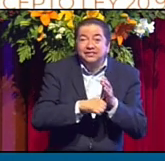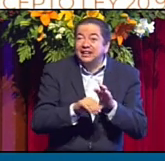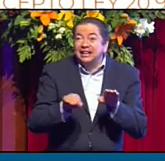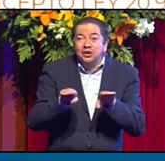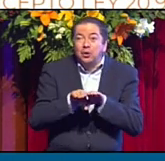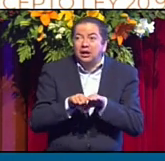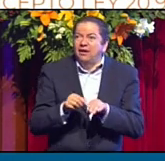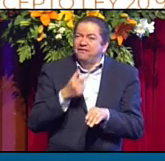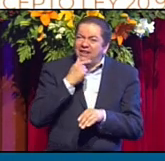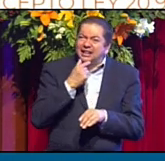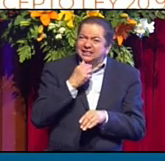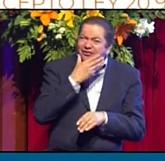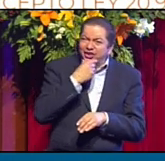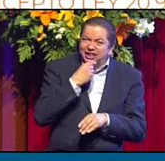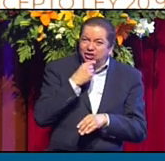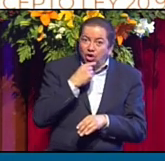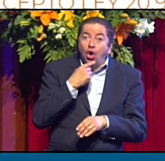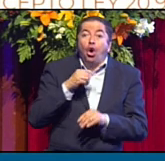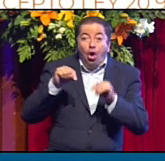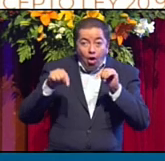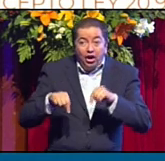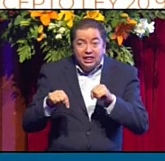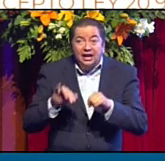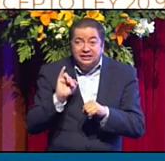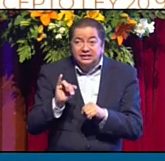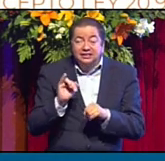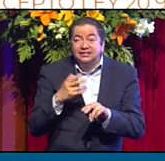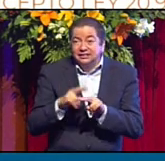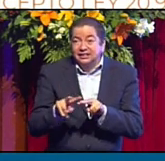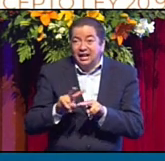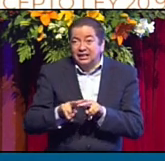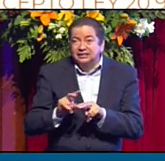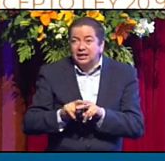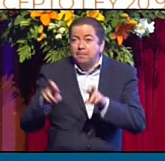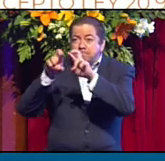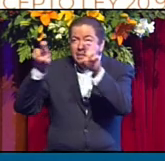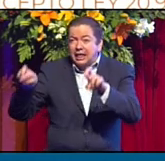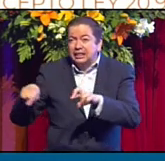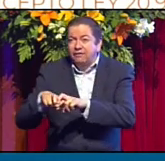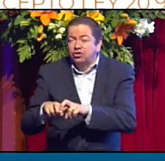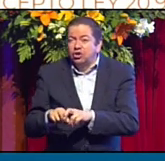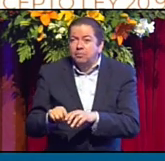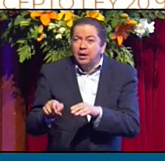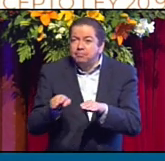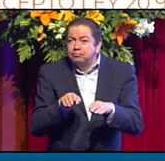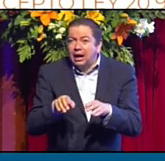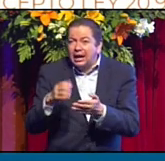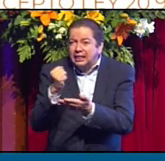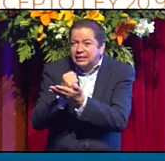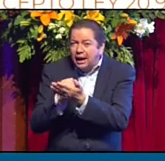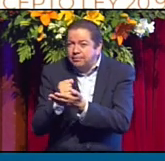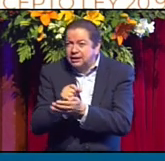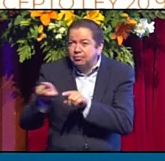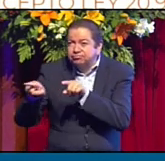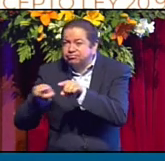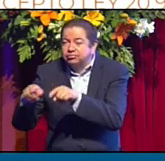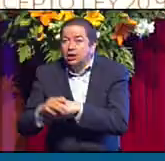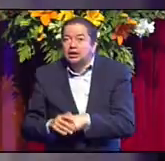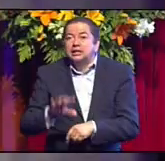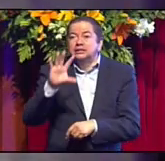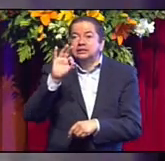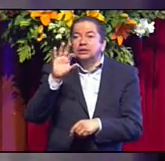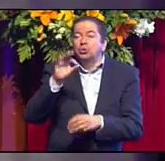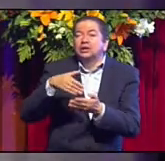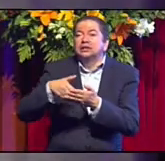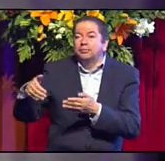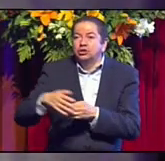así, pues. No era así. Hoy día se está haciendo. También una plataforma para hacerle el seguimiento a los trámites. Bueno, esos 50 millones